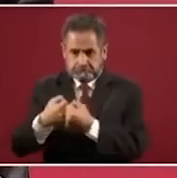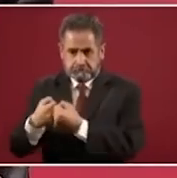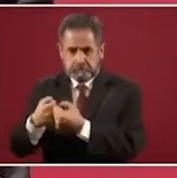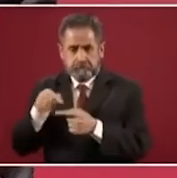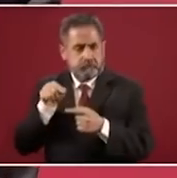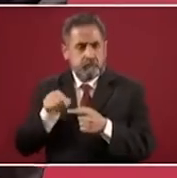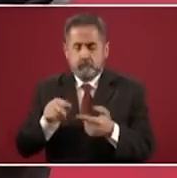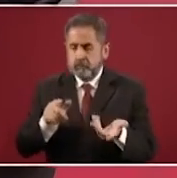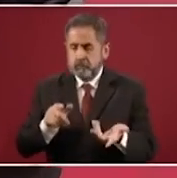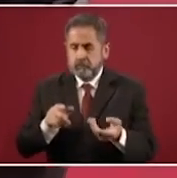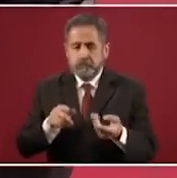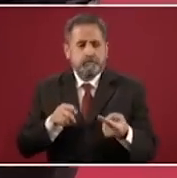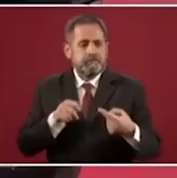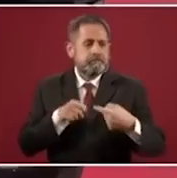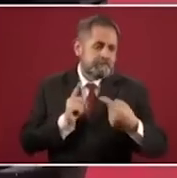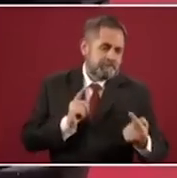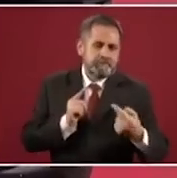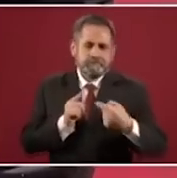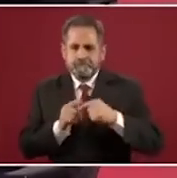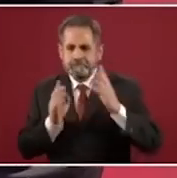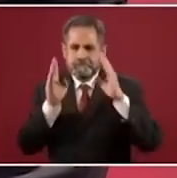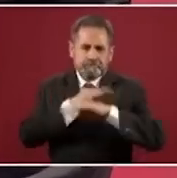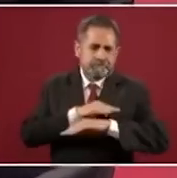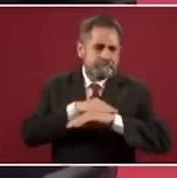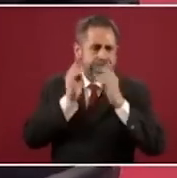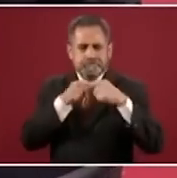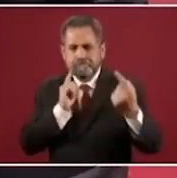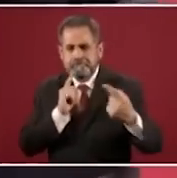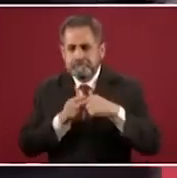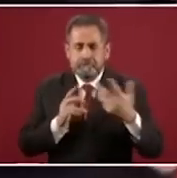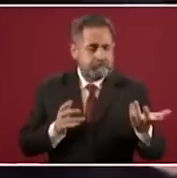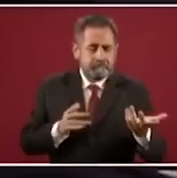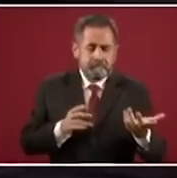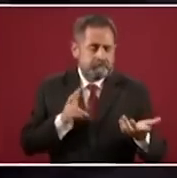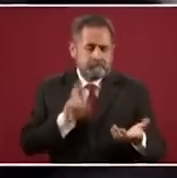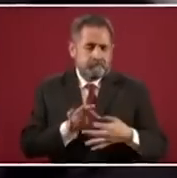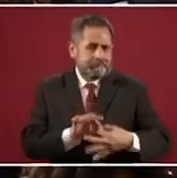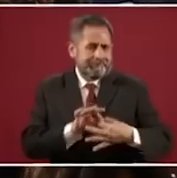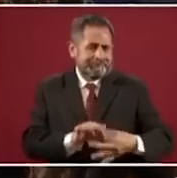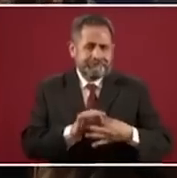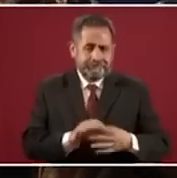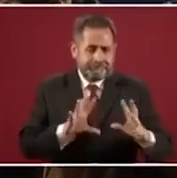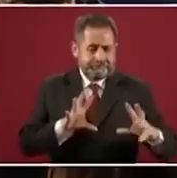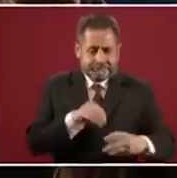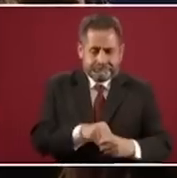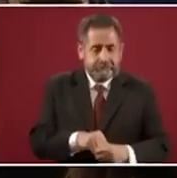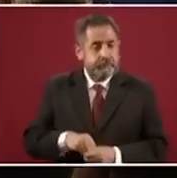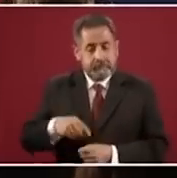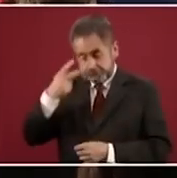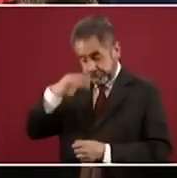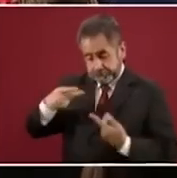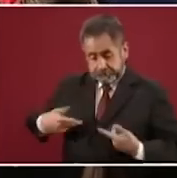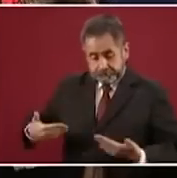historia de encuentros y desencuentros, y viven 36 millones